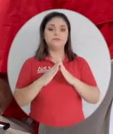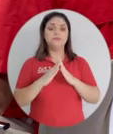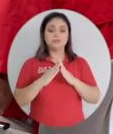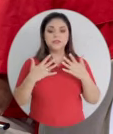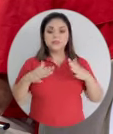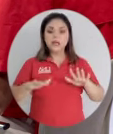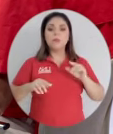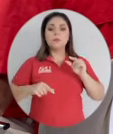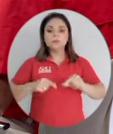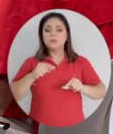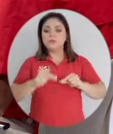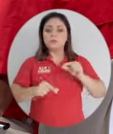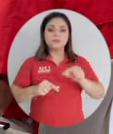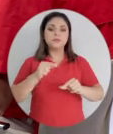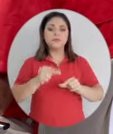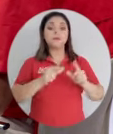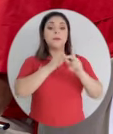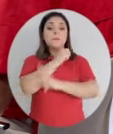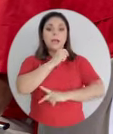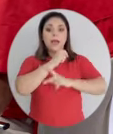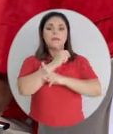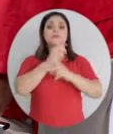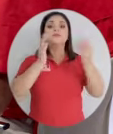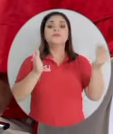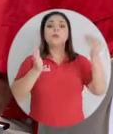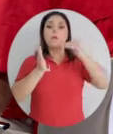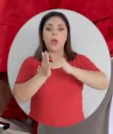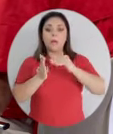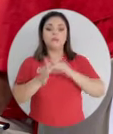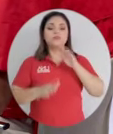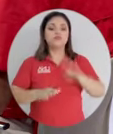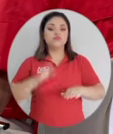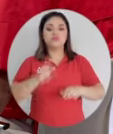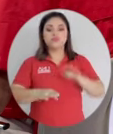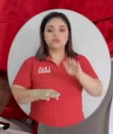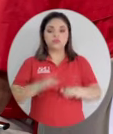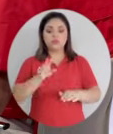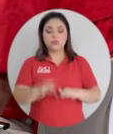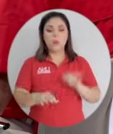dice, el país regresa, digamos, de alguna forma sobre sus pasos